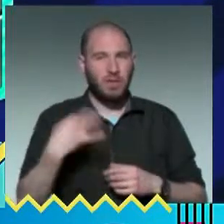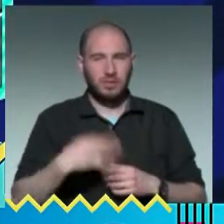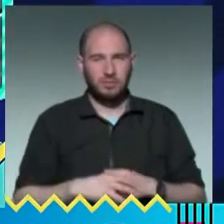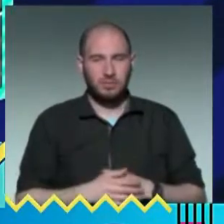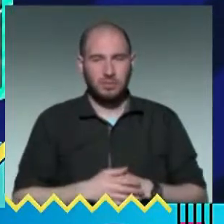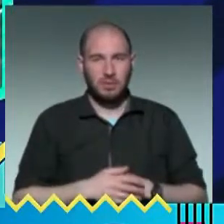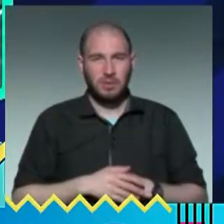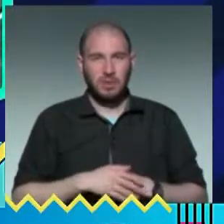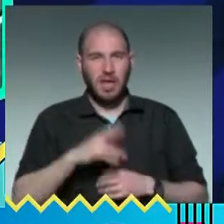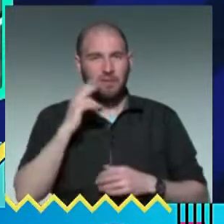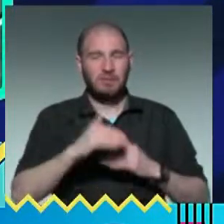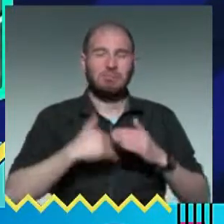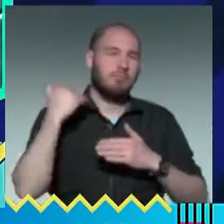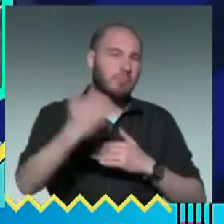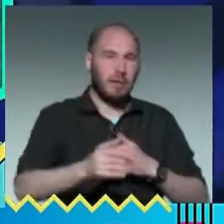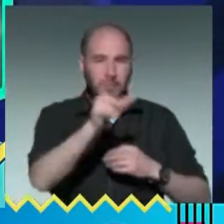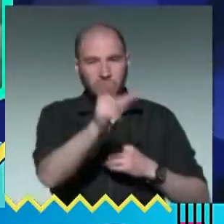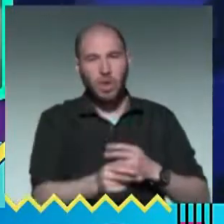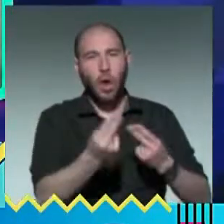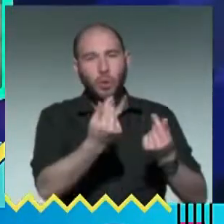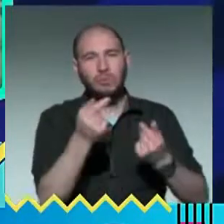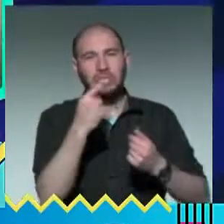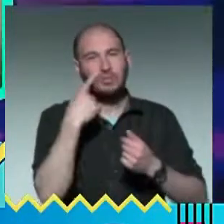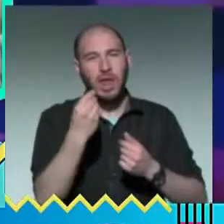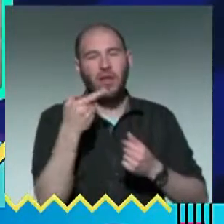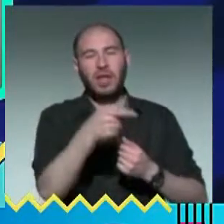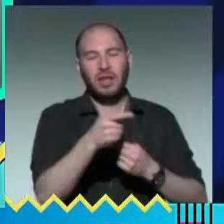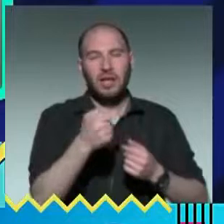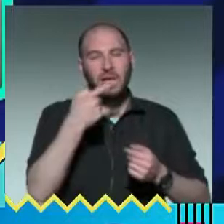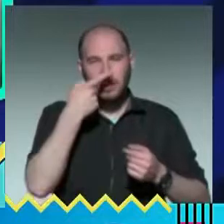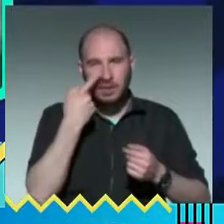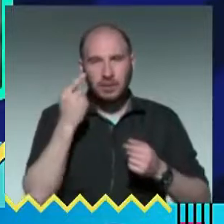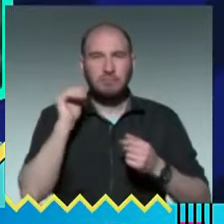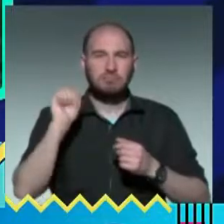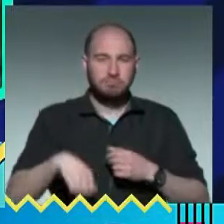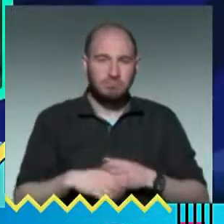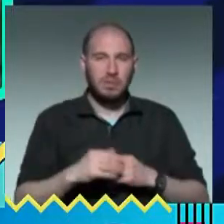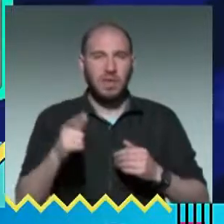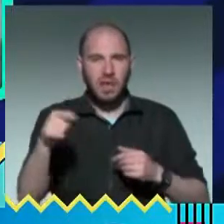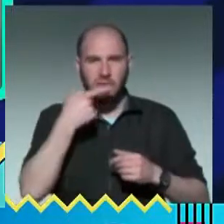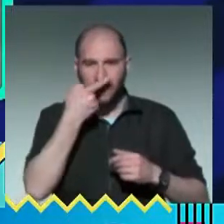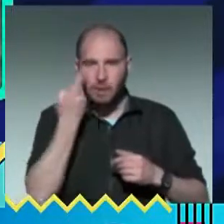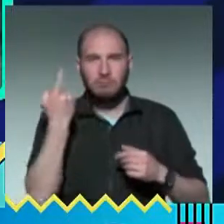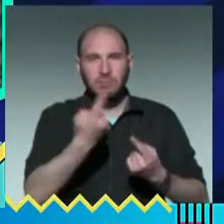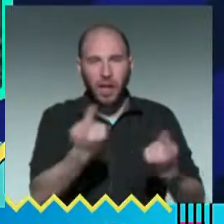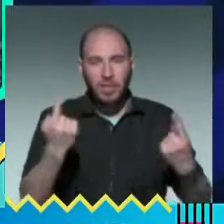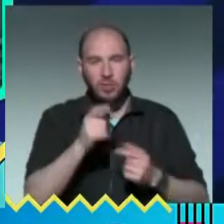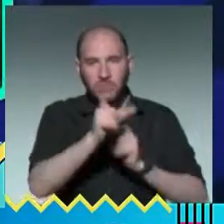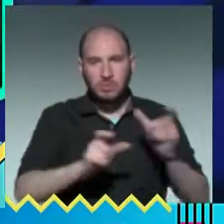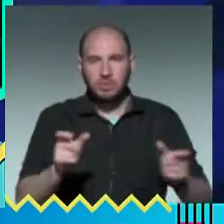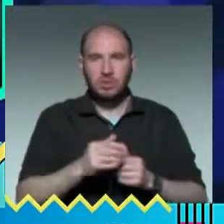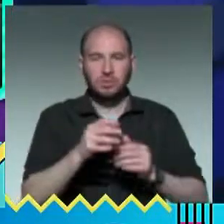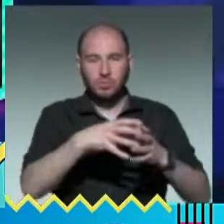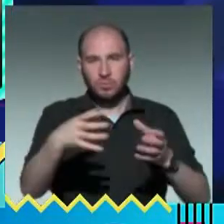es mirar más allá y mirar al usuario y mirar al ciudadano más allá de los intereses, insisto, legítimos que tiene cada uno de